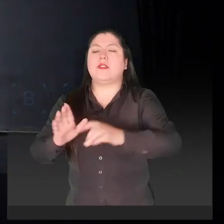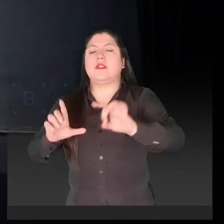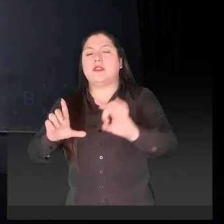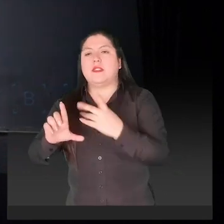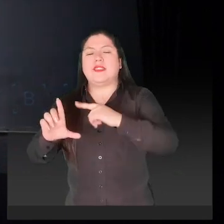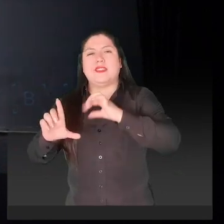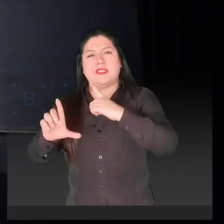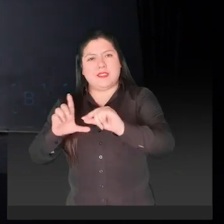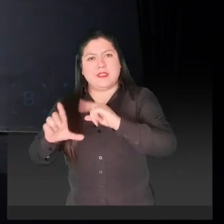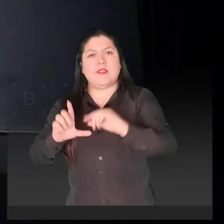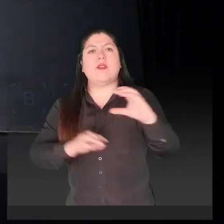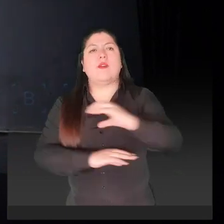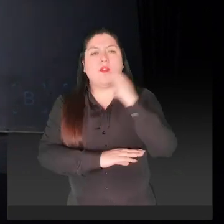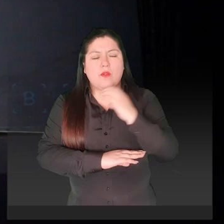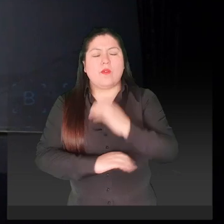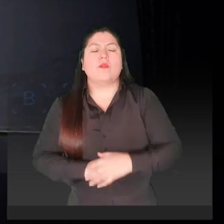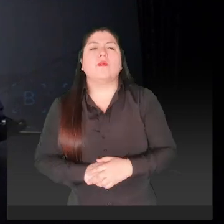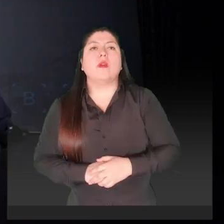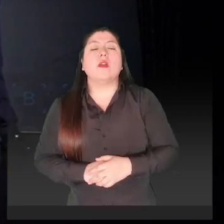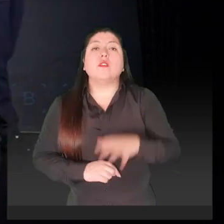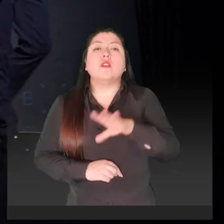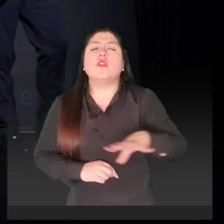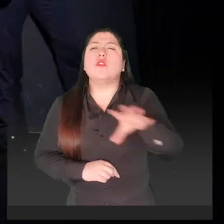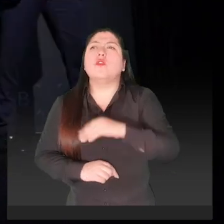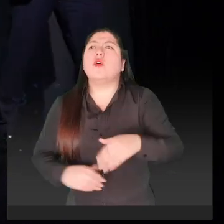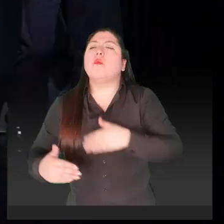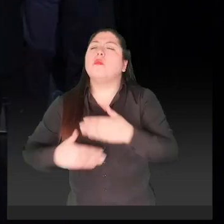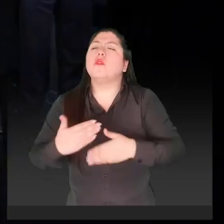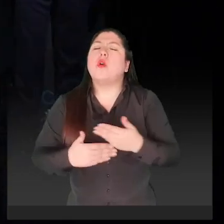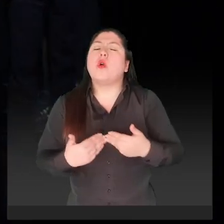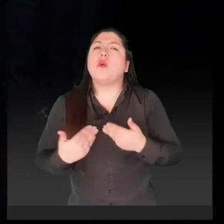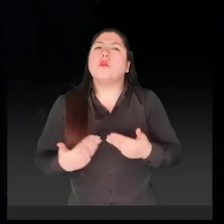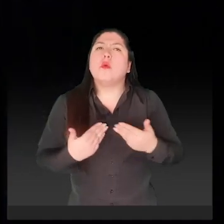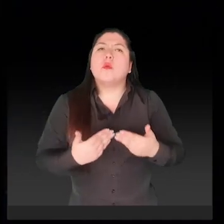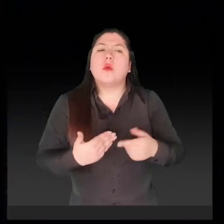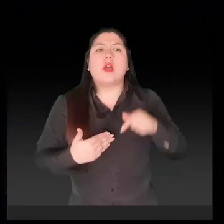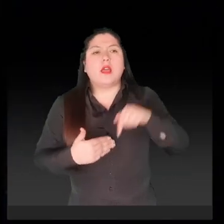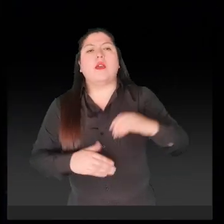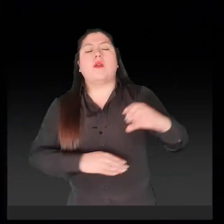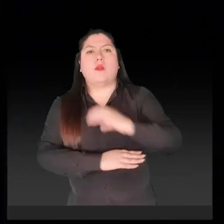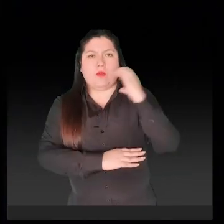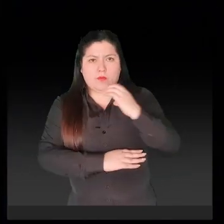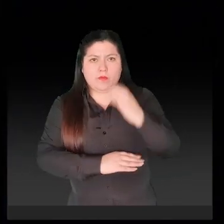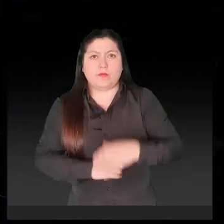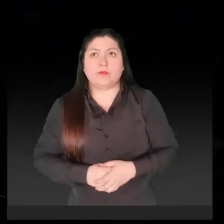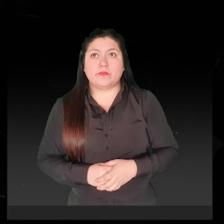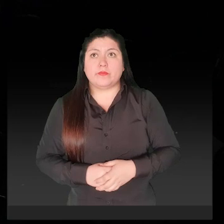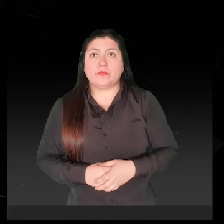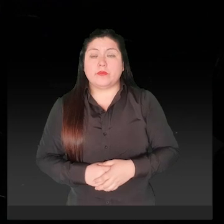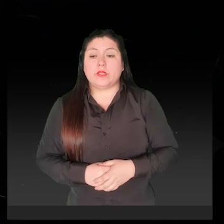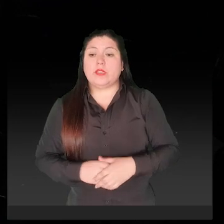a verificar en las pantallas el video en el que instruiremos el cómo es el proceso de habilitación de la